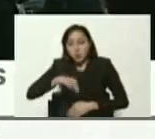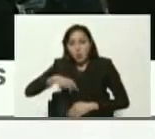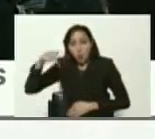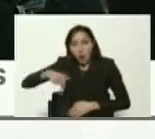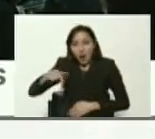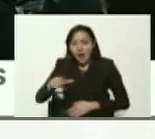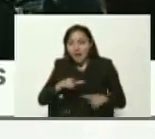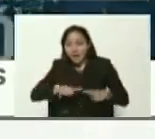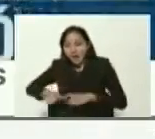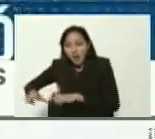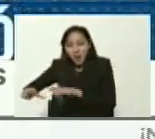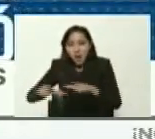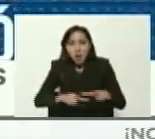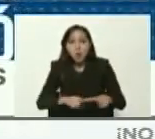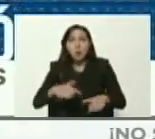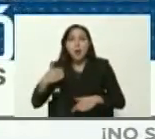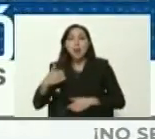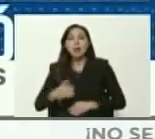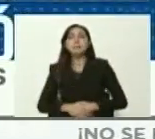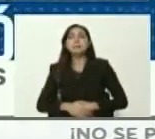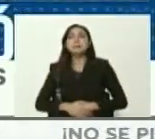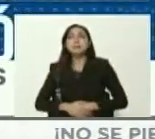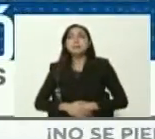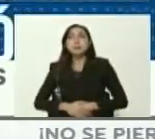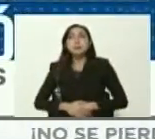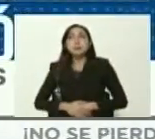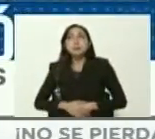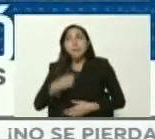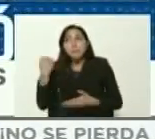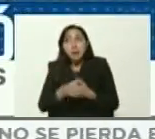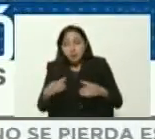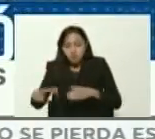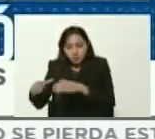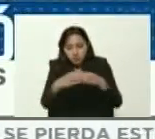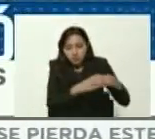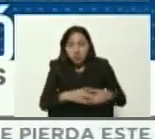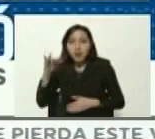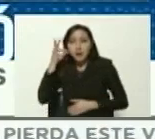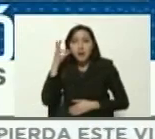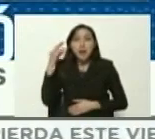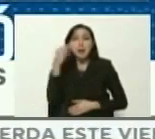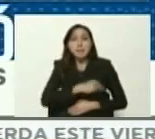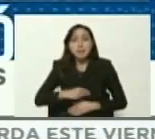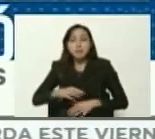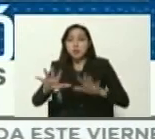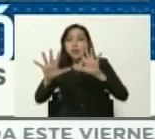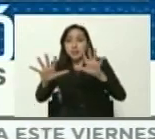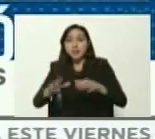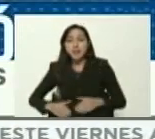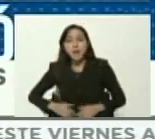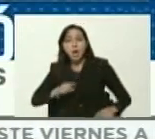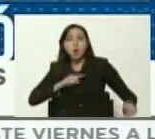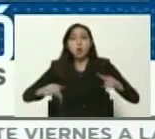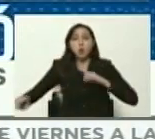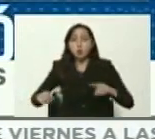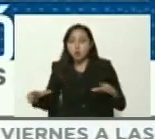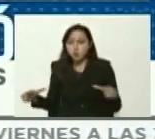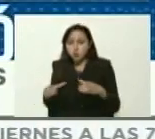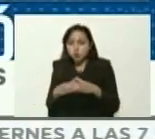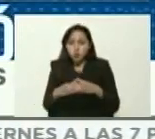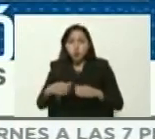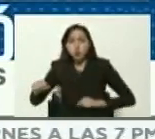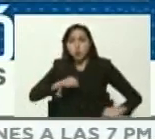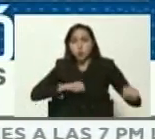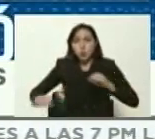Vega, habemos con las hijas guerreras de Maduro 10 bases de misiones. Somos 10 coordinadores que nos organizamos como un movimiento